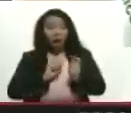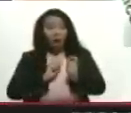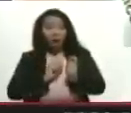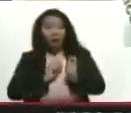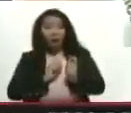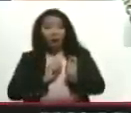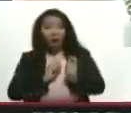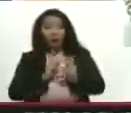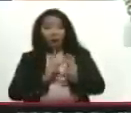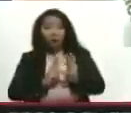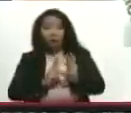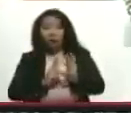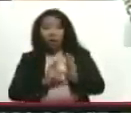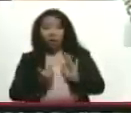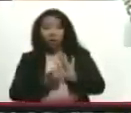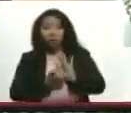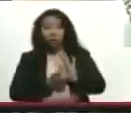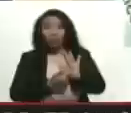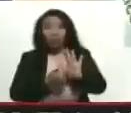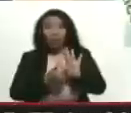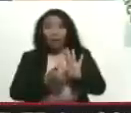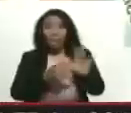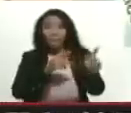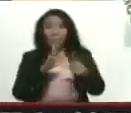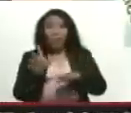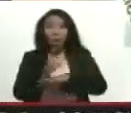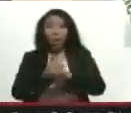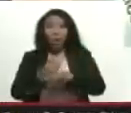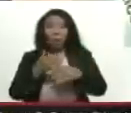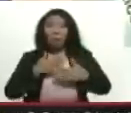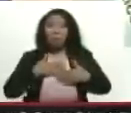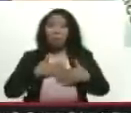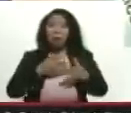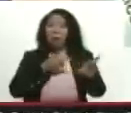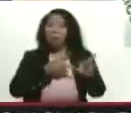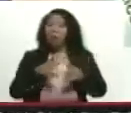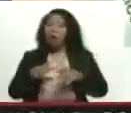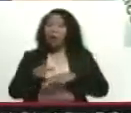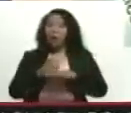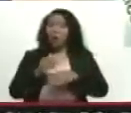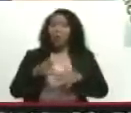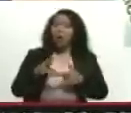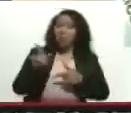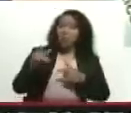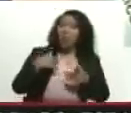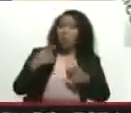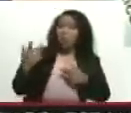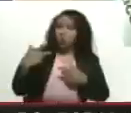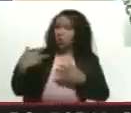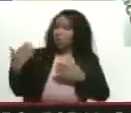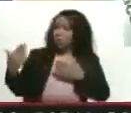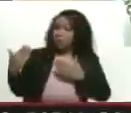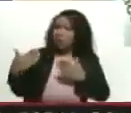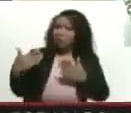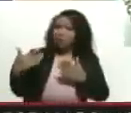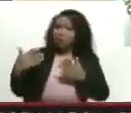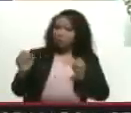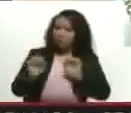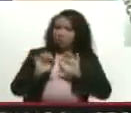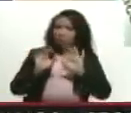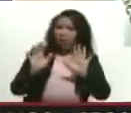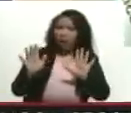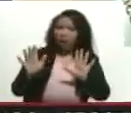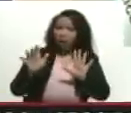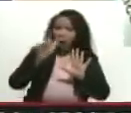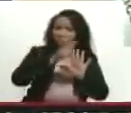las barriadas, a presentar un programa de gobierno. Este es mi programa de gobierno, ¿cuál es el tuyo? Vamos a debatir y convencer a